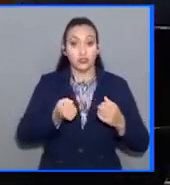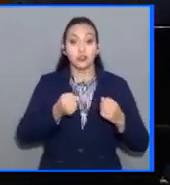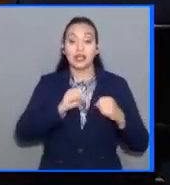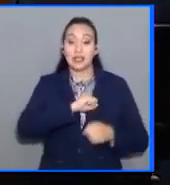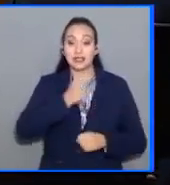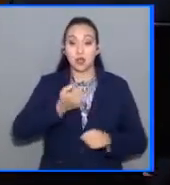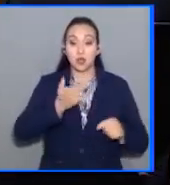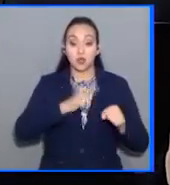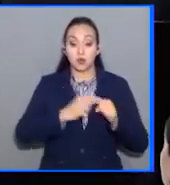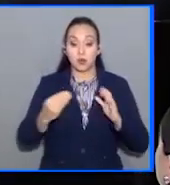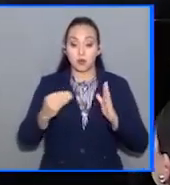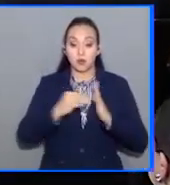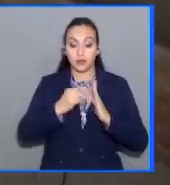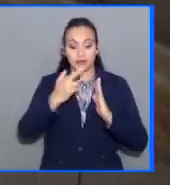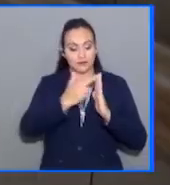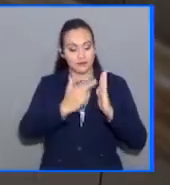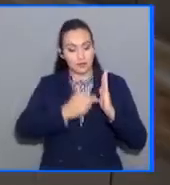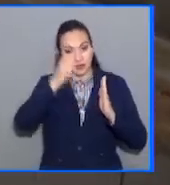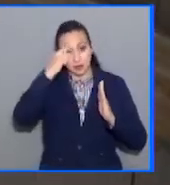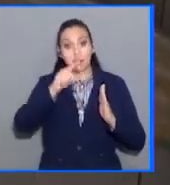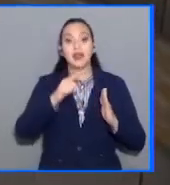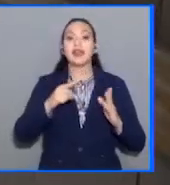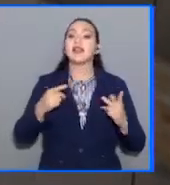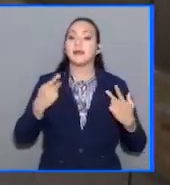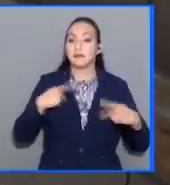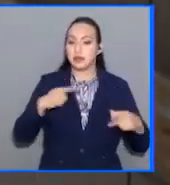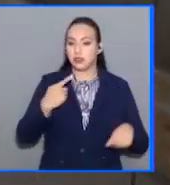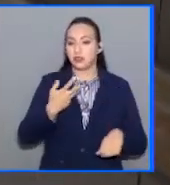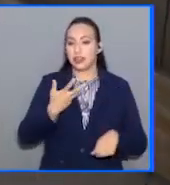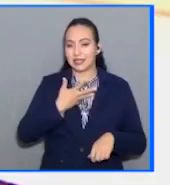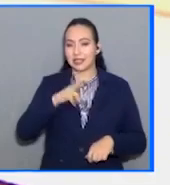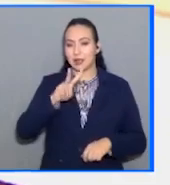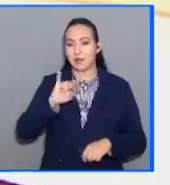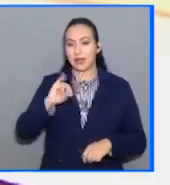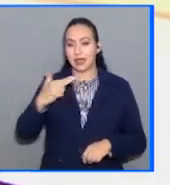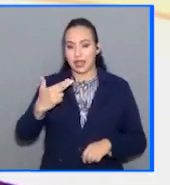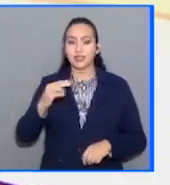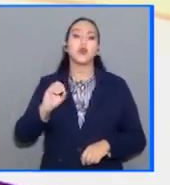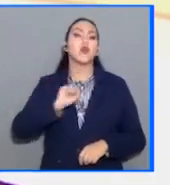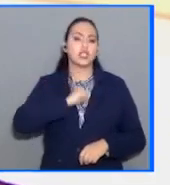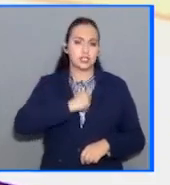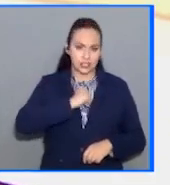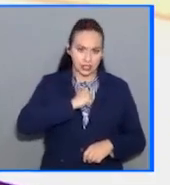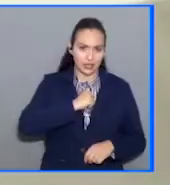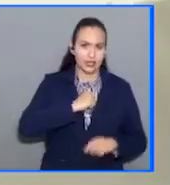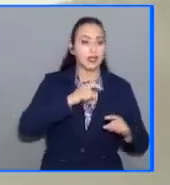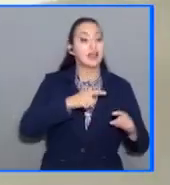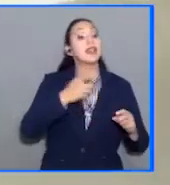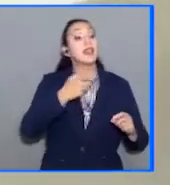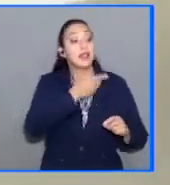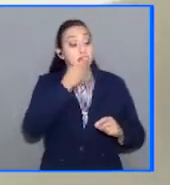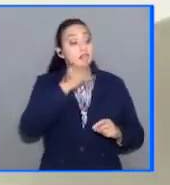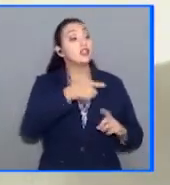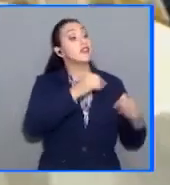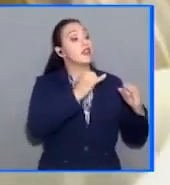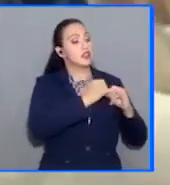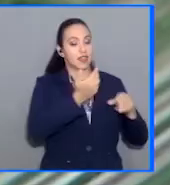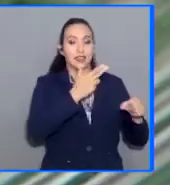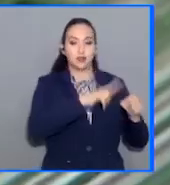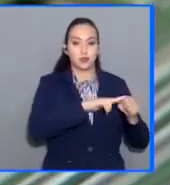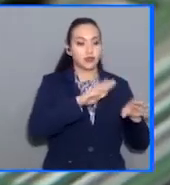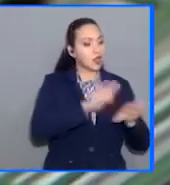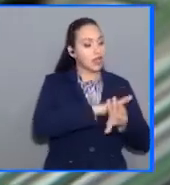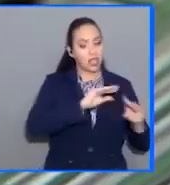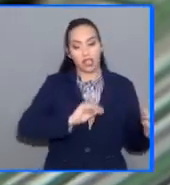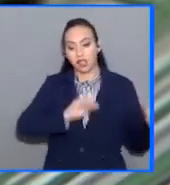regule la transferencia de los pacientes que viven con VIH-Sida de una institución de salud a otra, en el que se tomen en cuenta